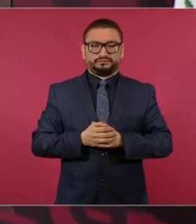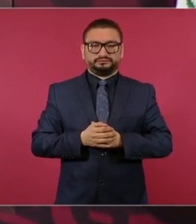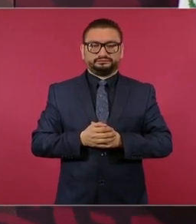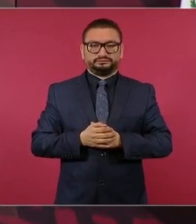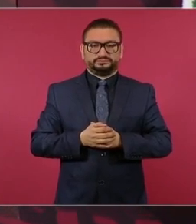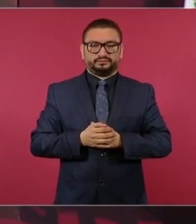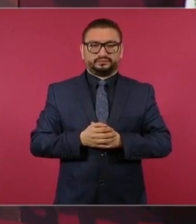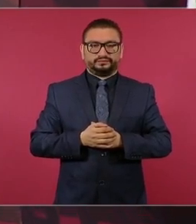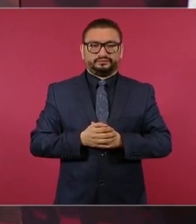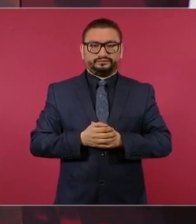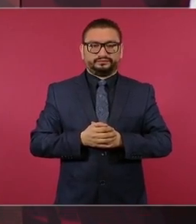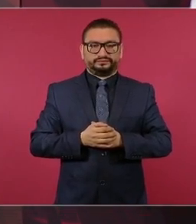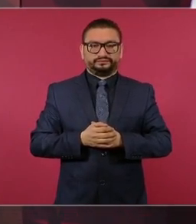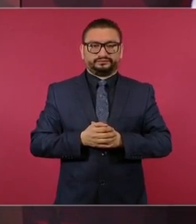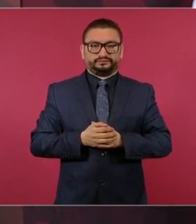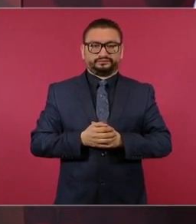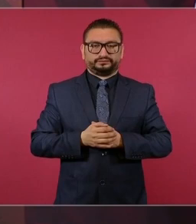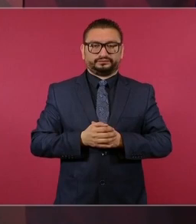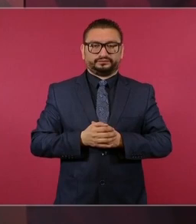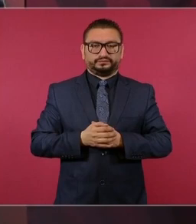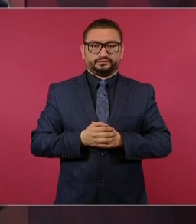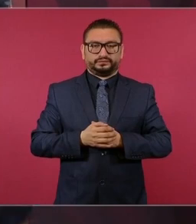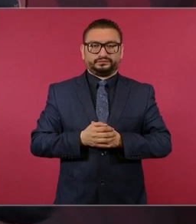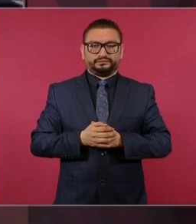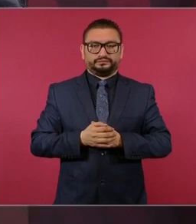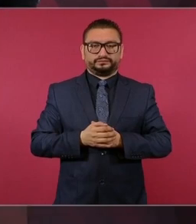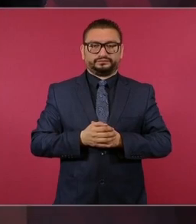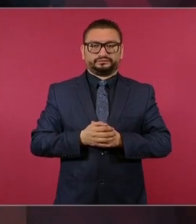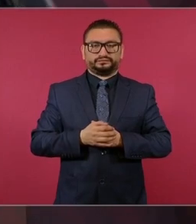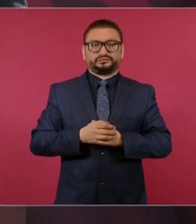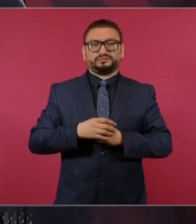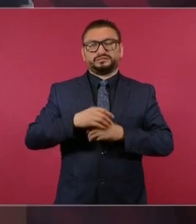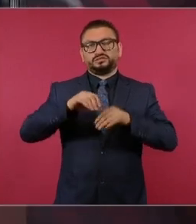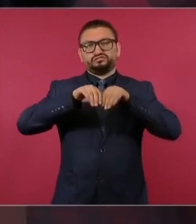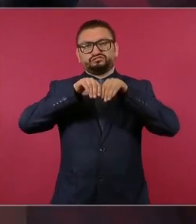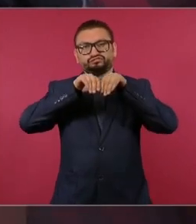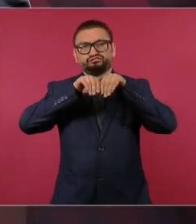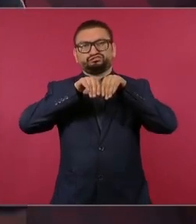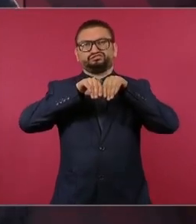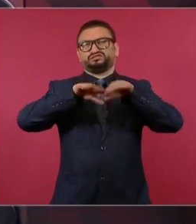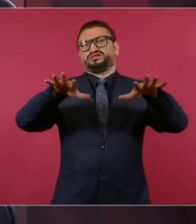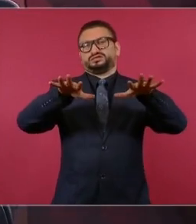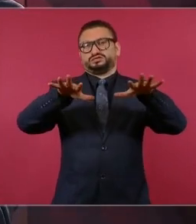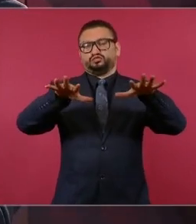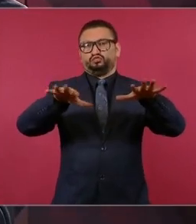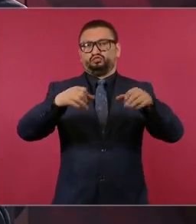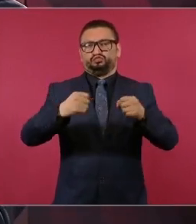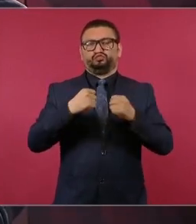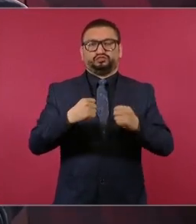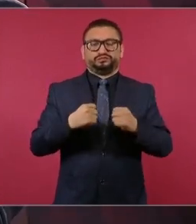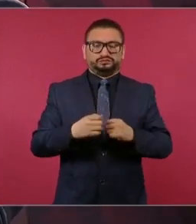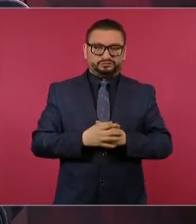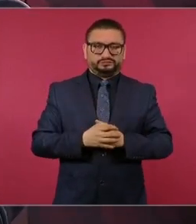y se lanza, ¿no? Y lo da a conocer, un escándalo.